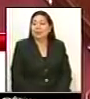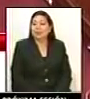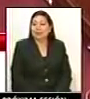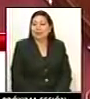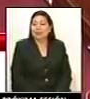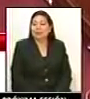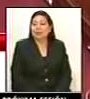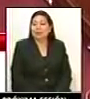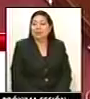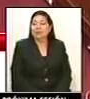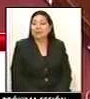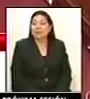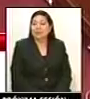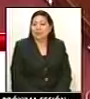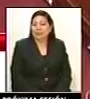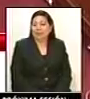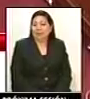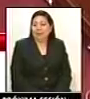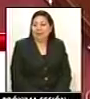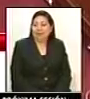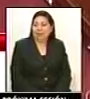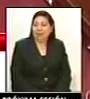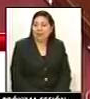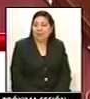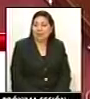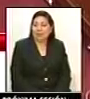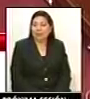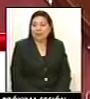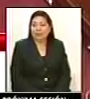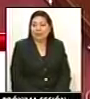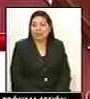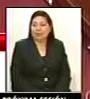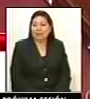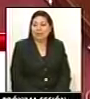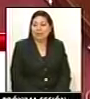Gracias, congresista. Tiene la palabra el congresista Manuel Dangmer.